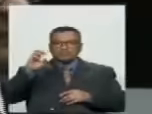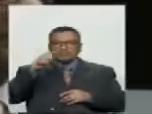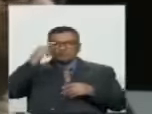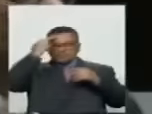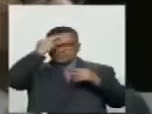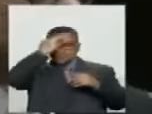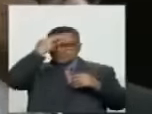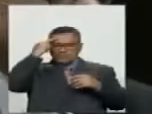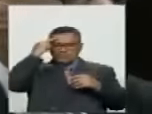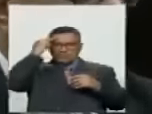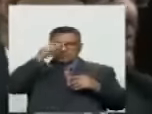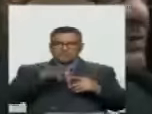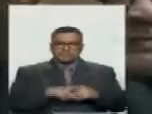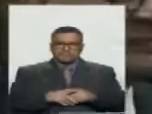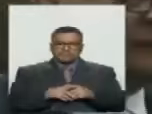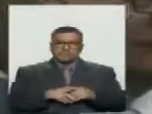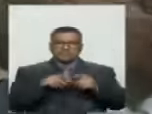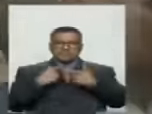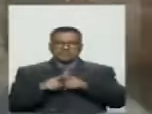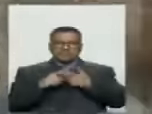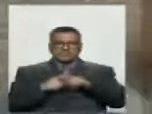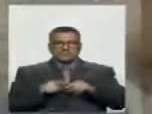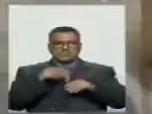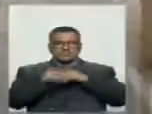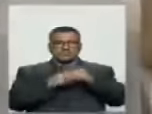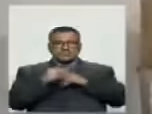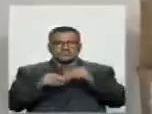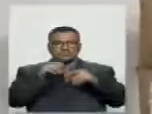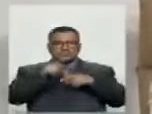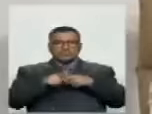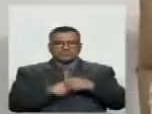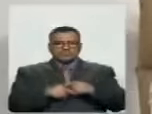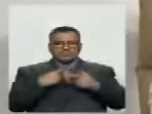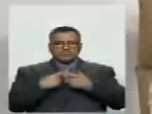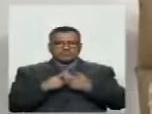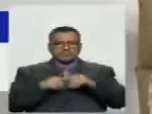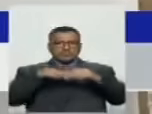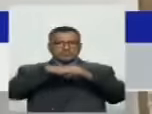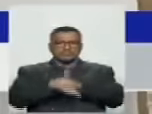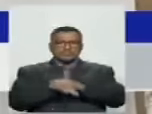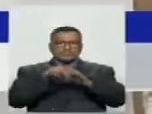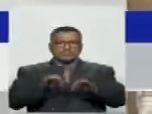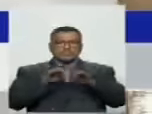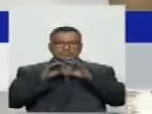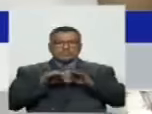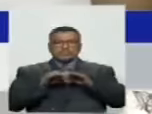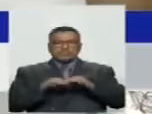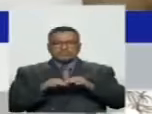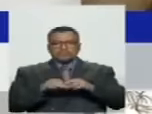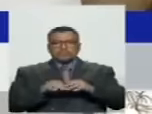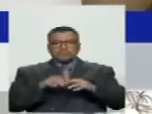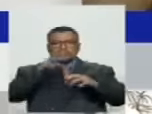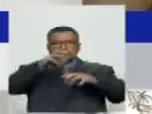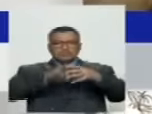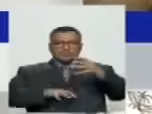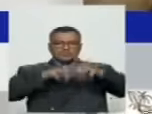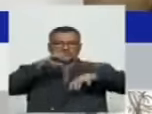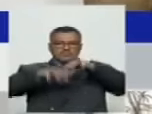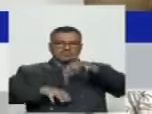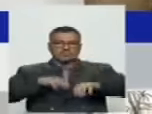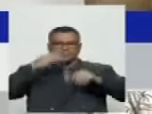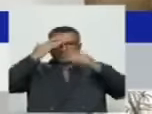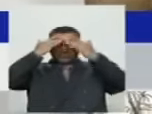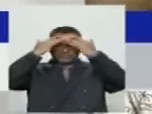lóbulo frontal, lo que nos diferencia de otros primates y de otros miembros de las especies animales. El